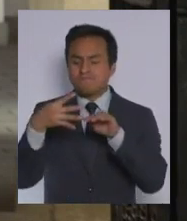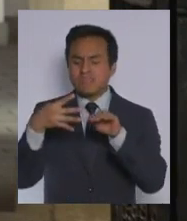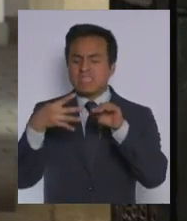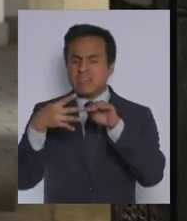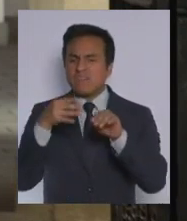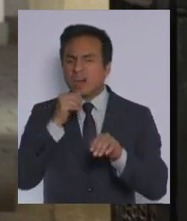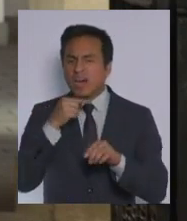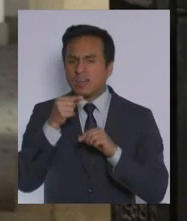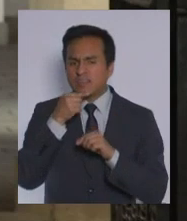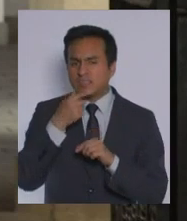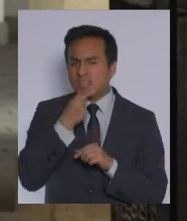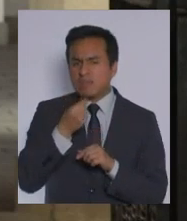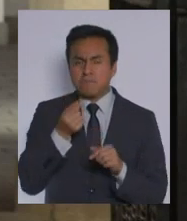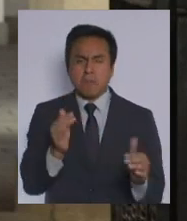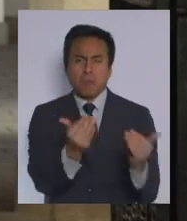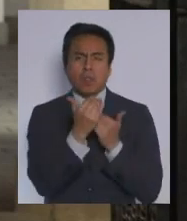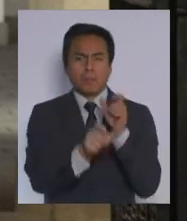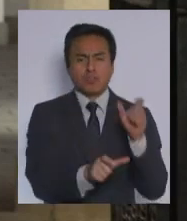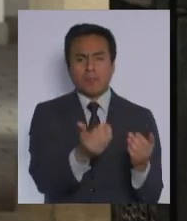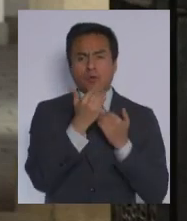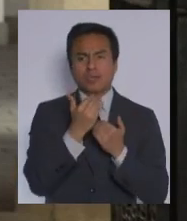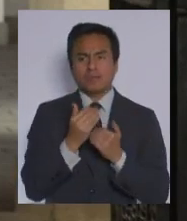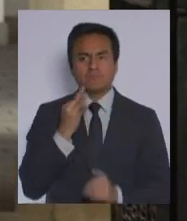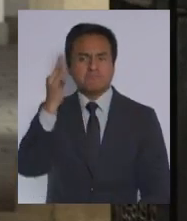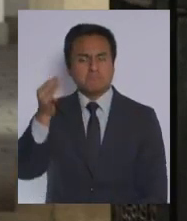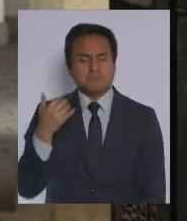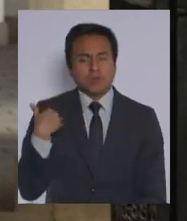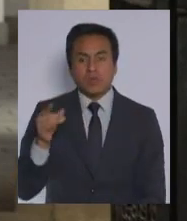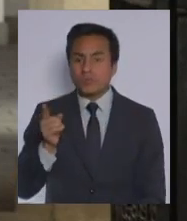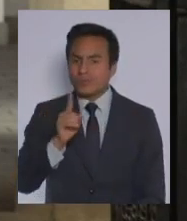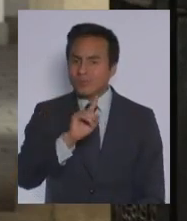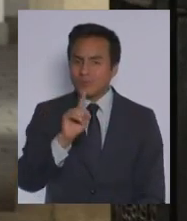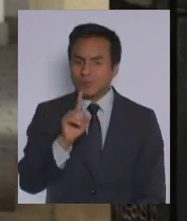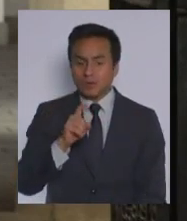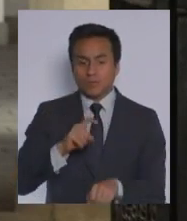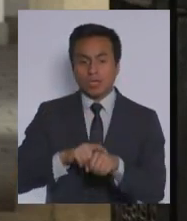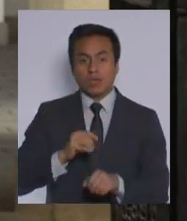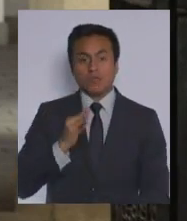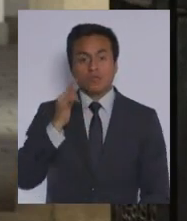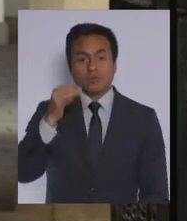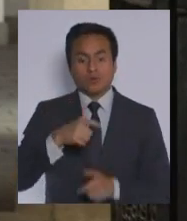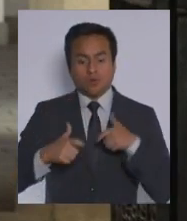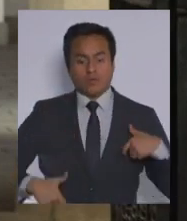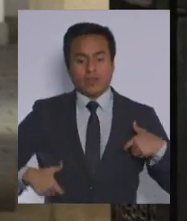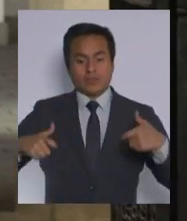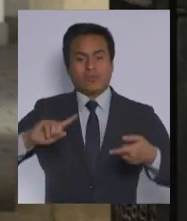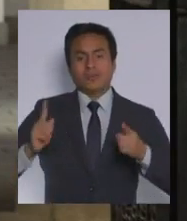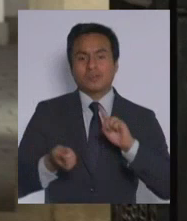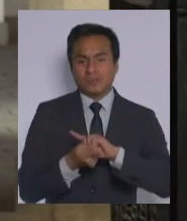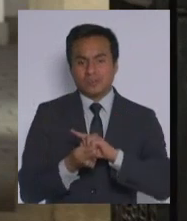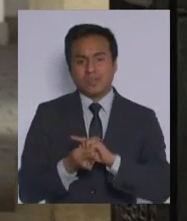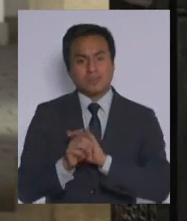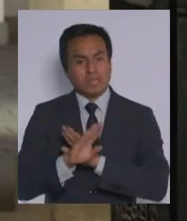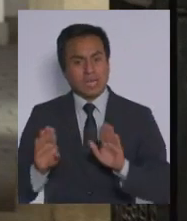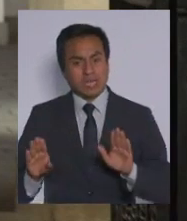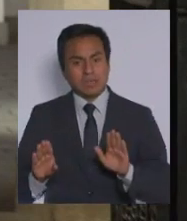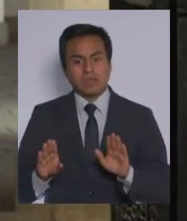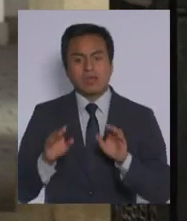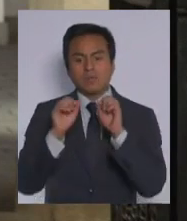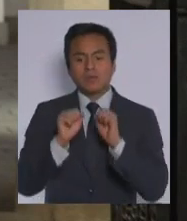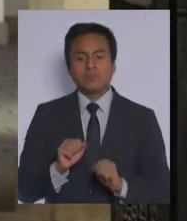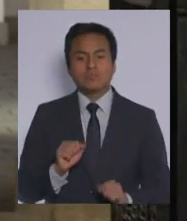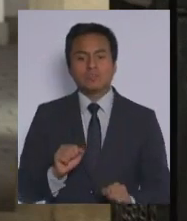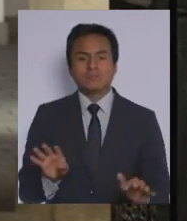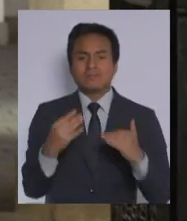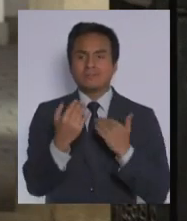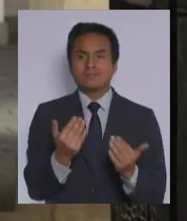popular y no pensar en el mañana porque en un tiempo más este gobierno va a terminar y podríamos querer irnos con